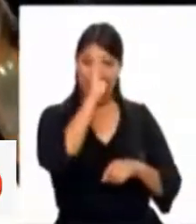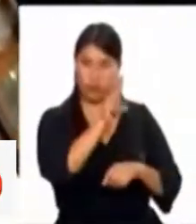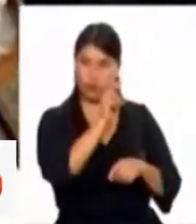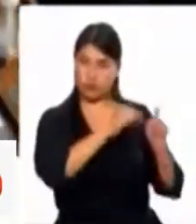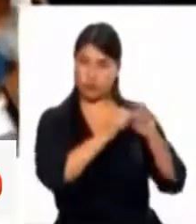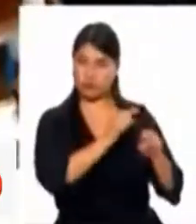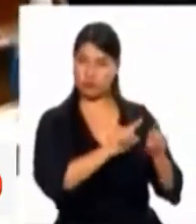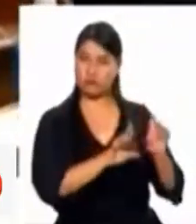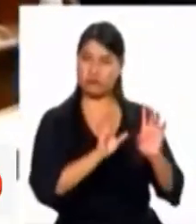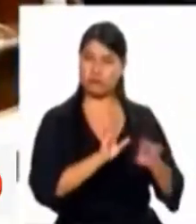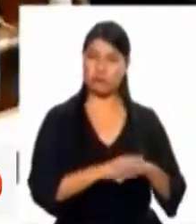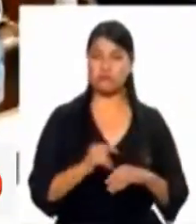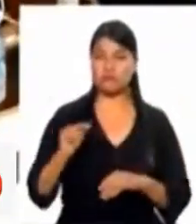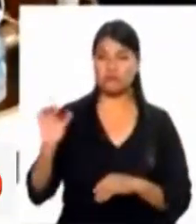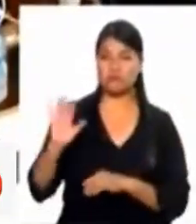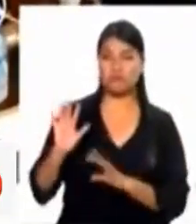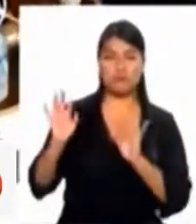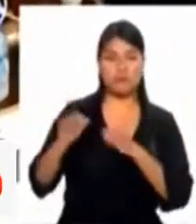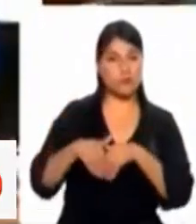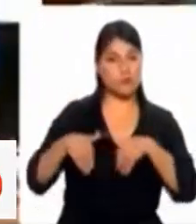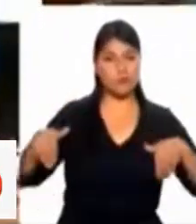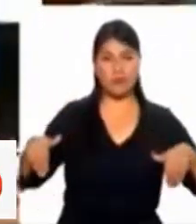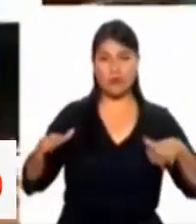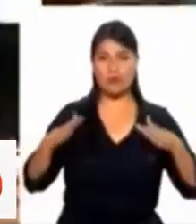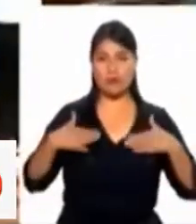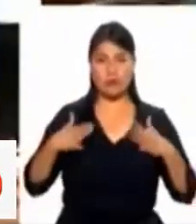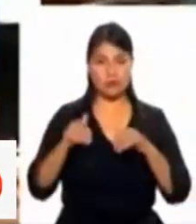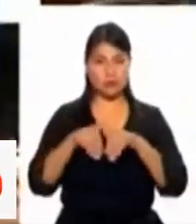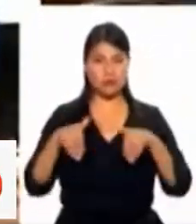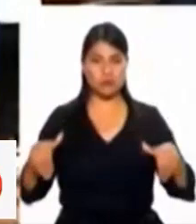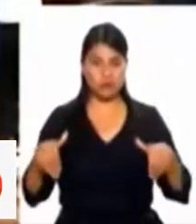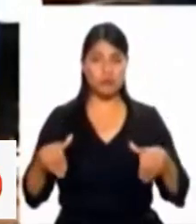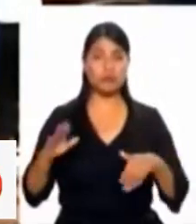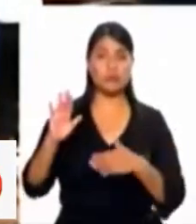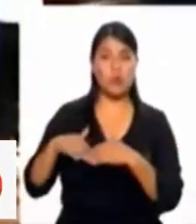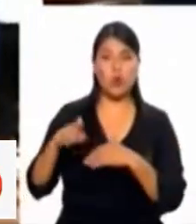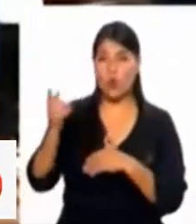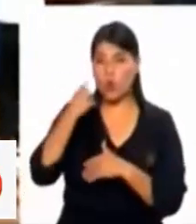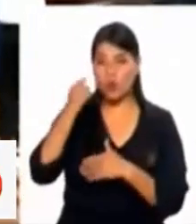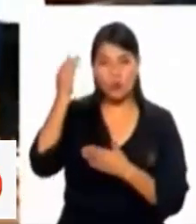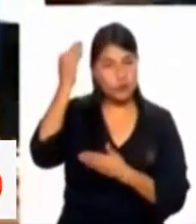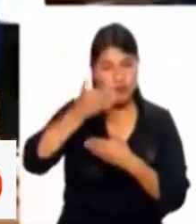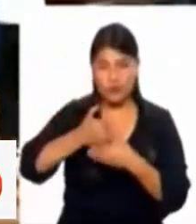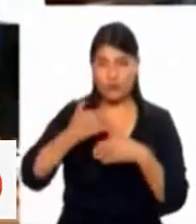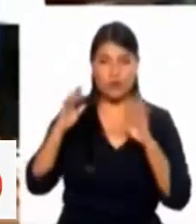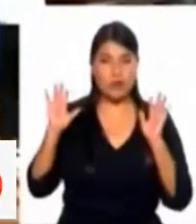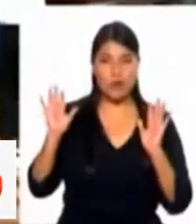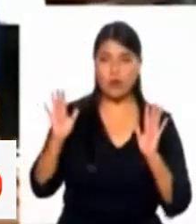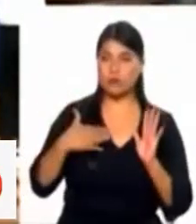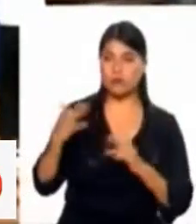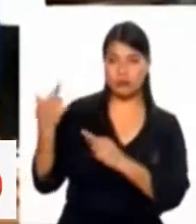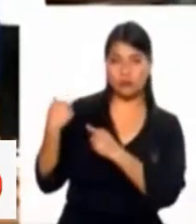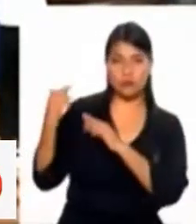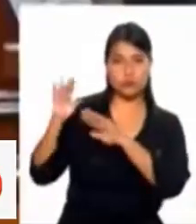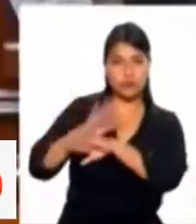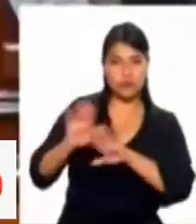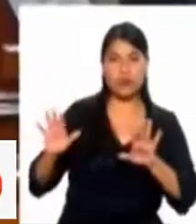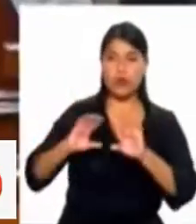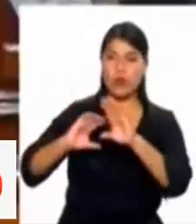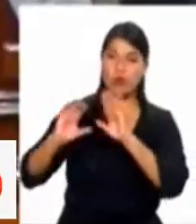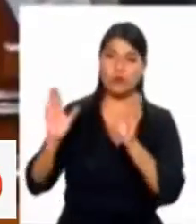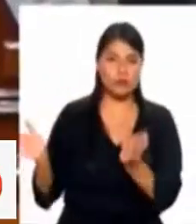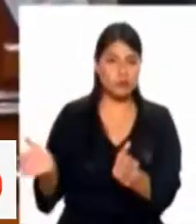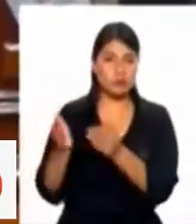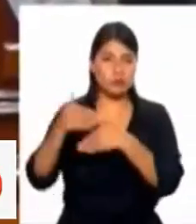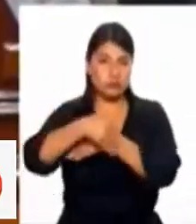Cusco. Soto Reyes deslindó con ese tipo de manifestaciones y señaló no tener conocimiento ni injerencia alguna en dichas